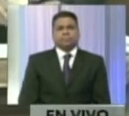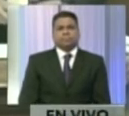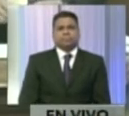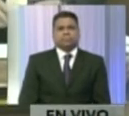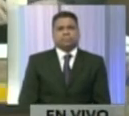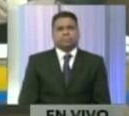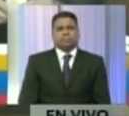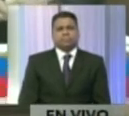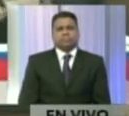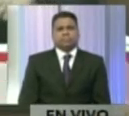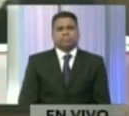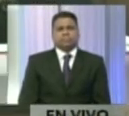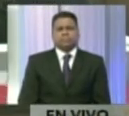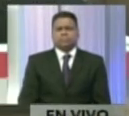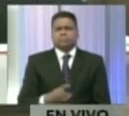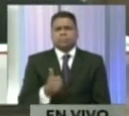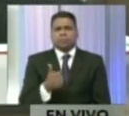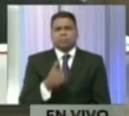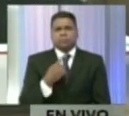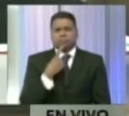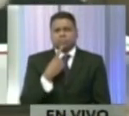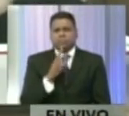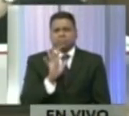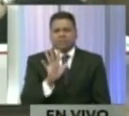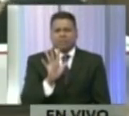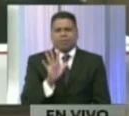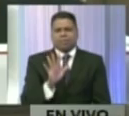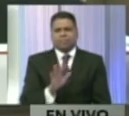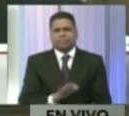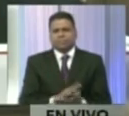Y aquí dice que, ya va, ¿cuál es?